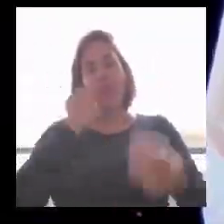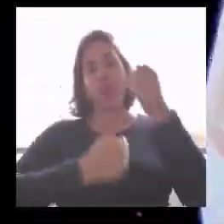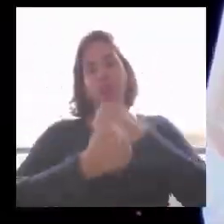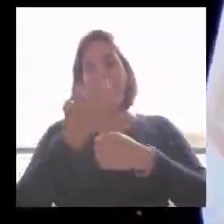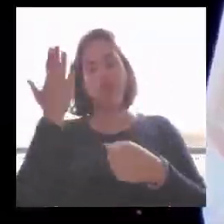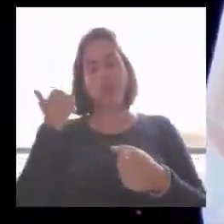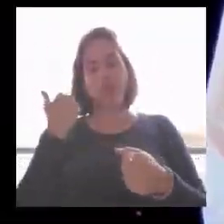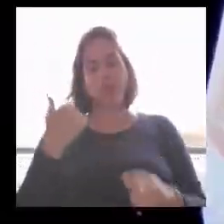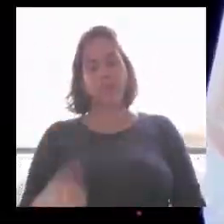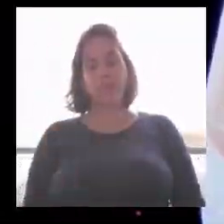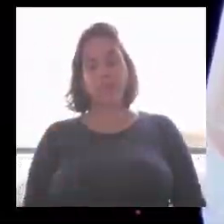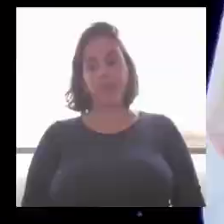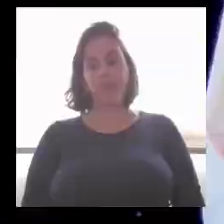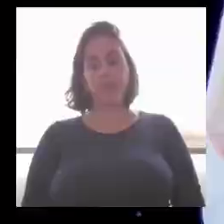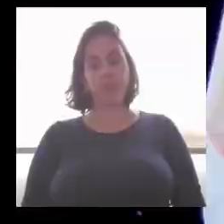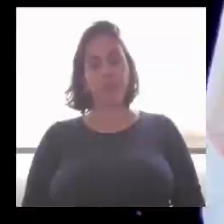años atrás, en